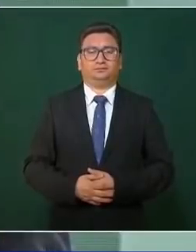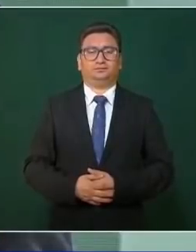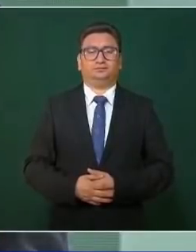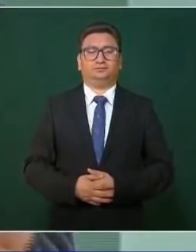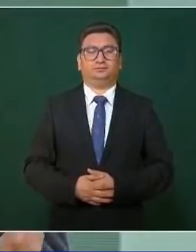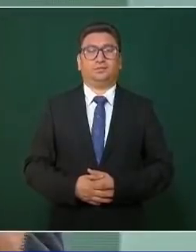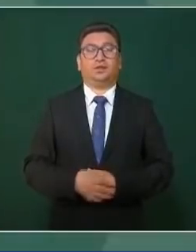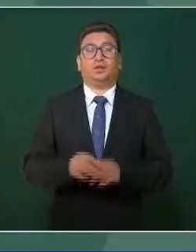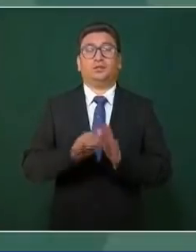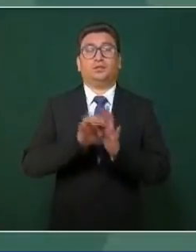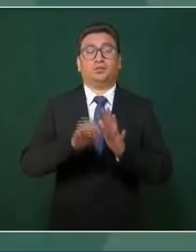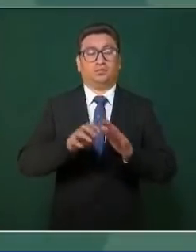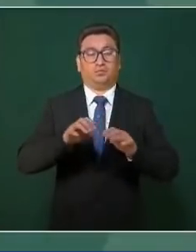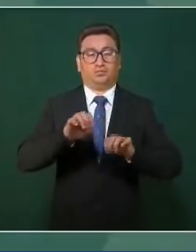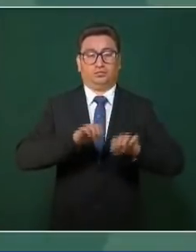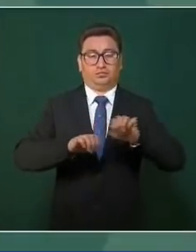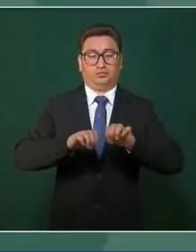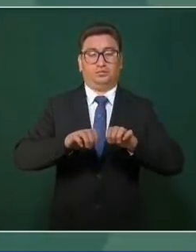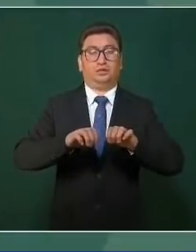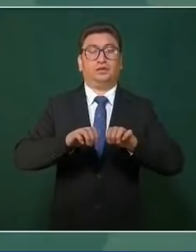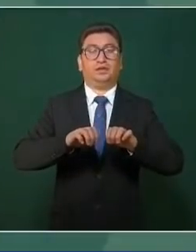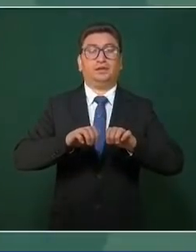hubieran empresas públicas,